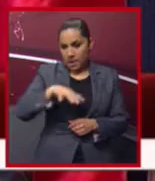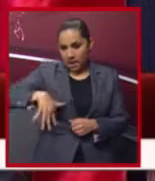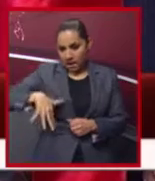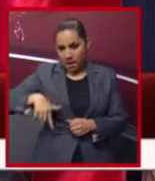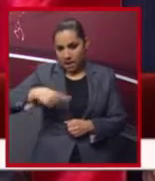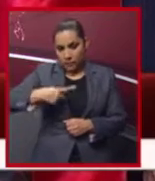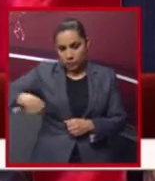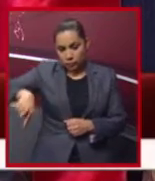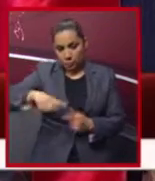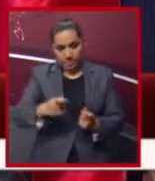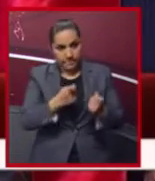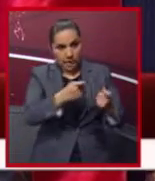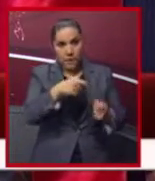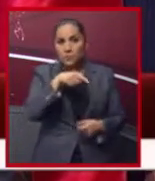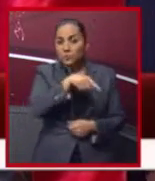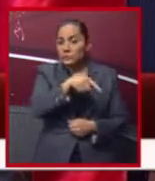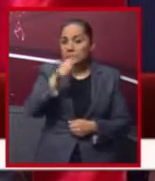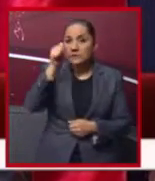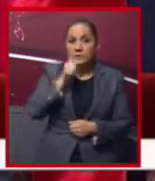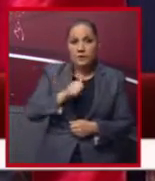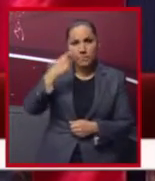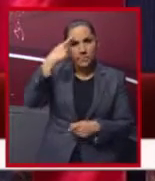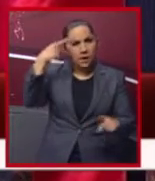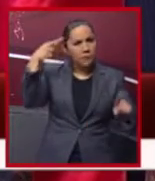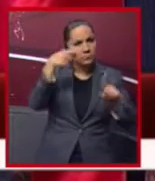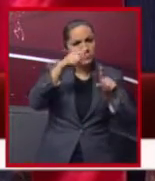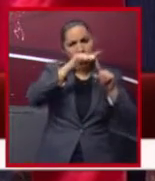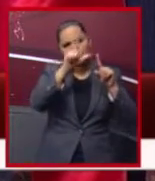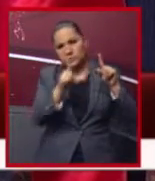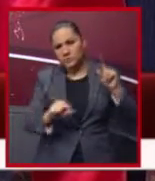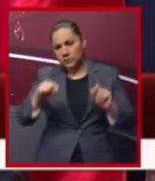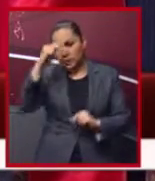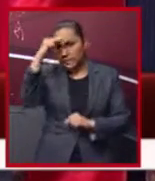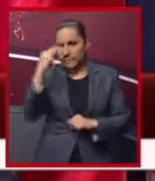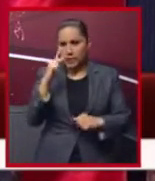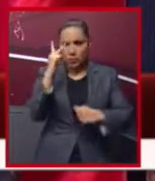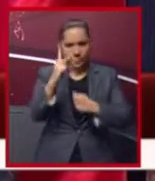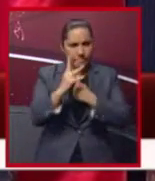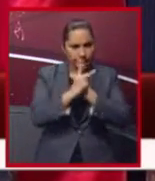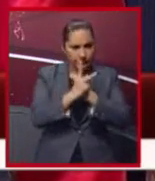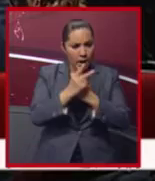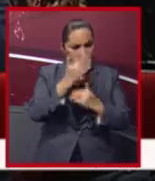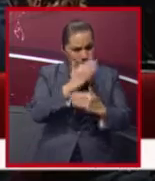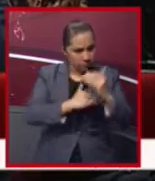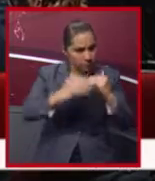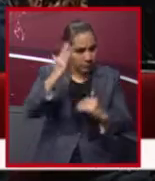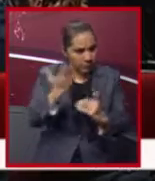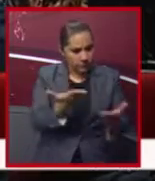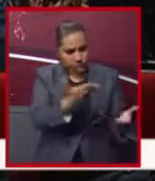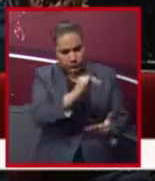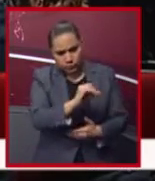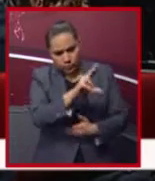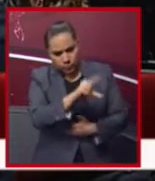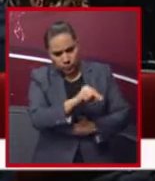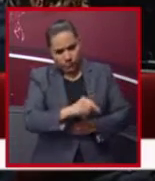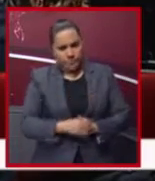conferido, mirando en todo por el bien y prosperidad de la Unión.